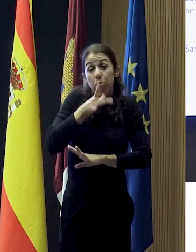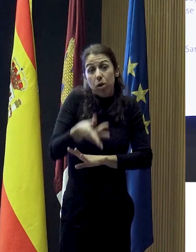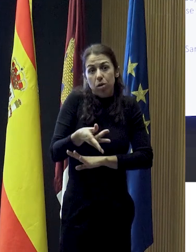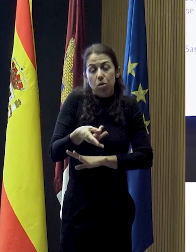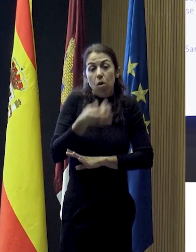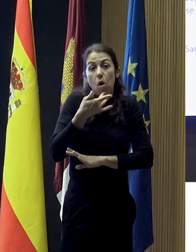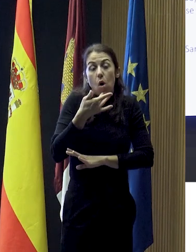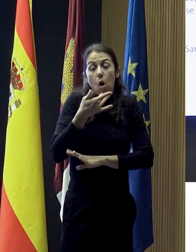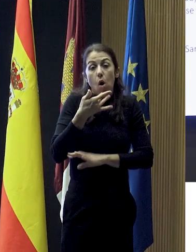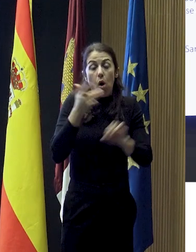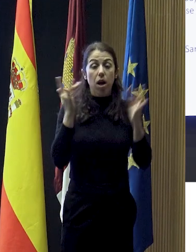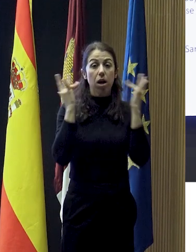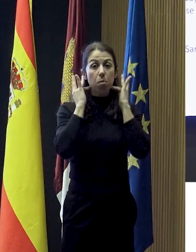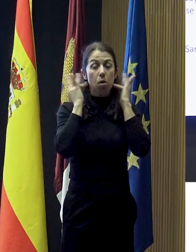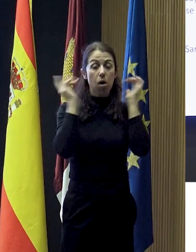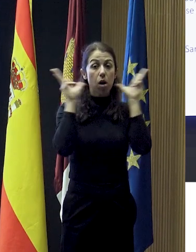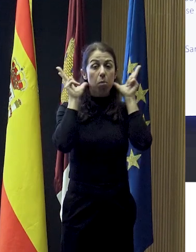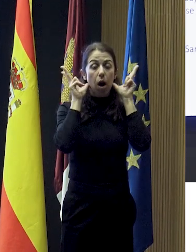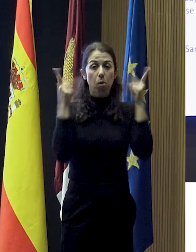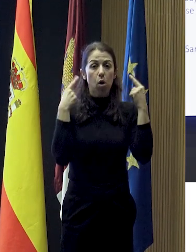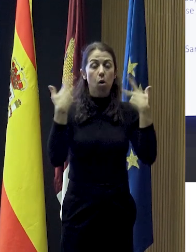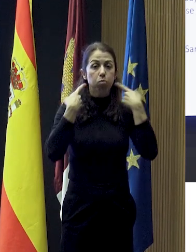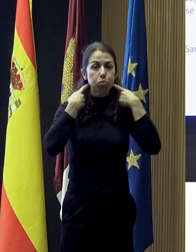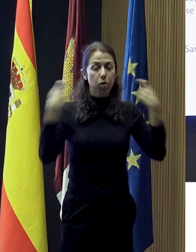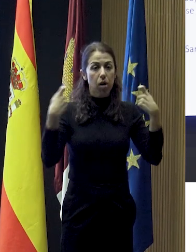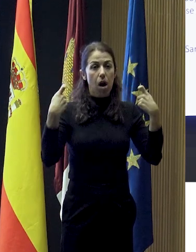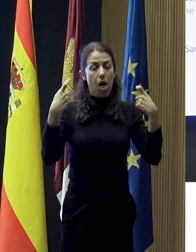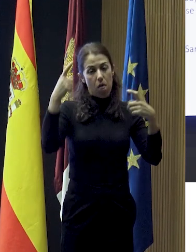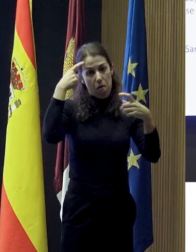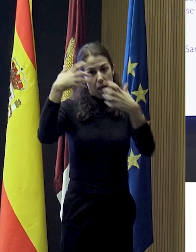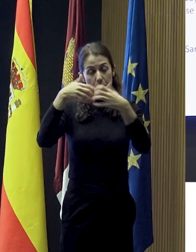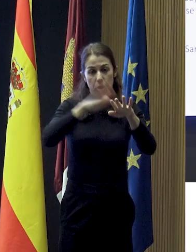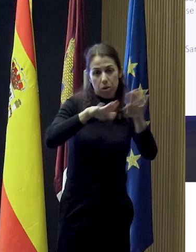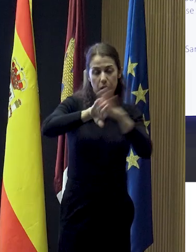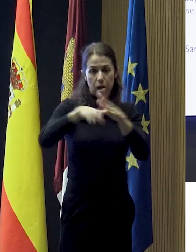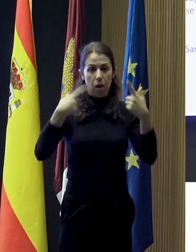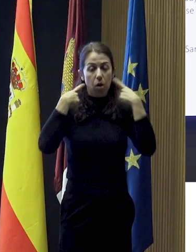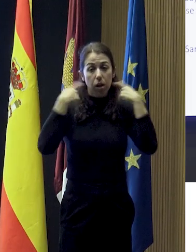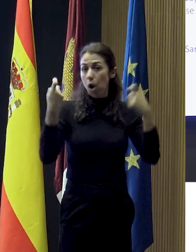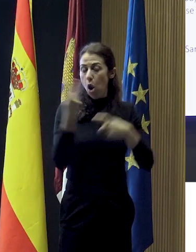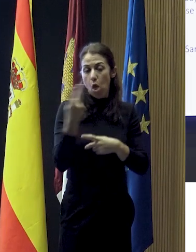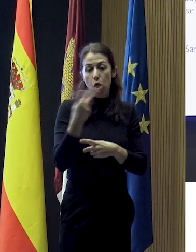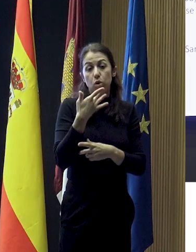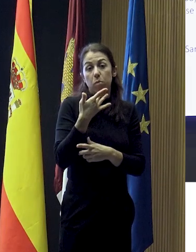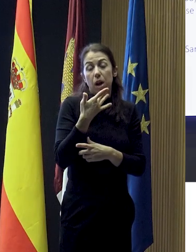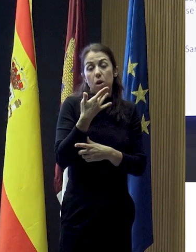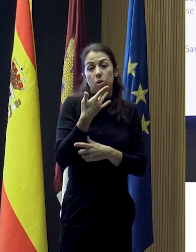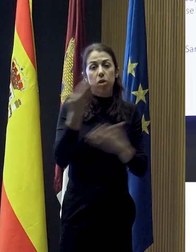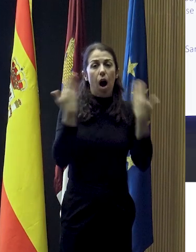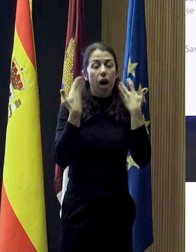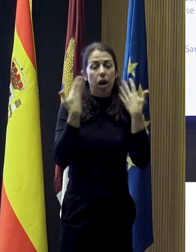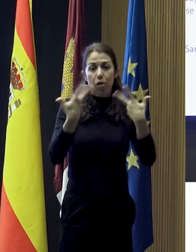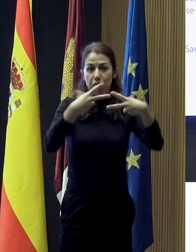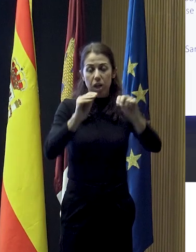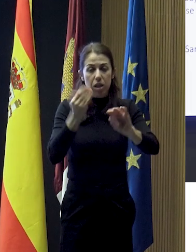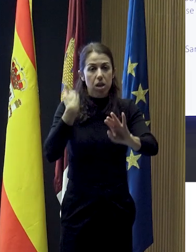extirparon los dos hipocampos en los dos lados del cerebro, derecha e izquierda, evidentemente para parar esos ataques